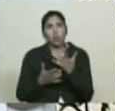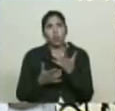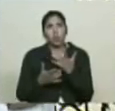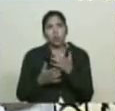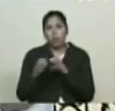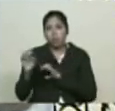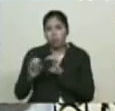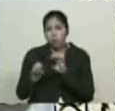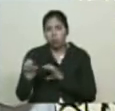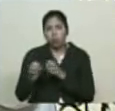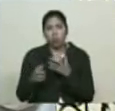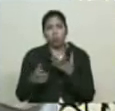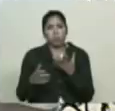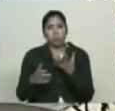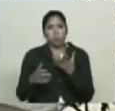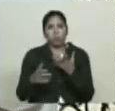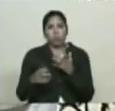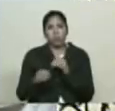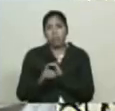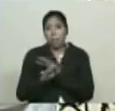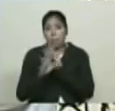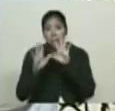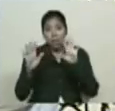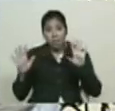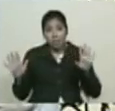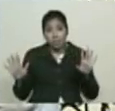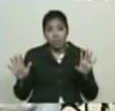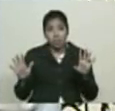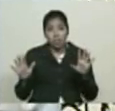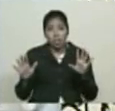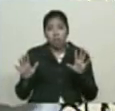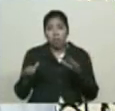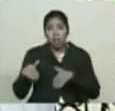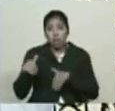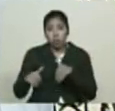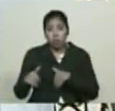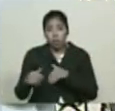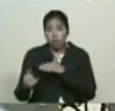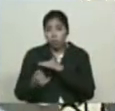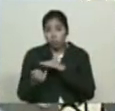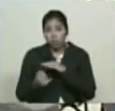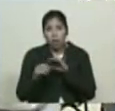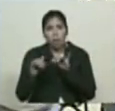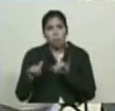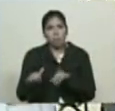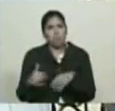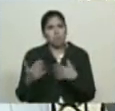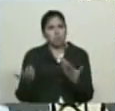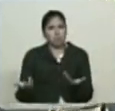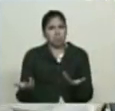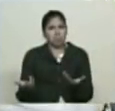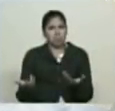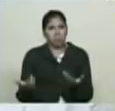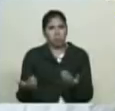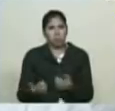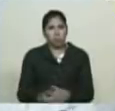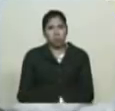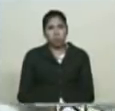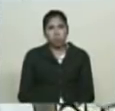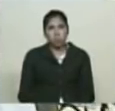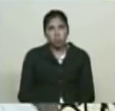auditoría, las condiciones de transparencia, las condiciones electorales e institucionales son las mismas que los eligieron a ellos